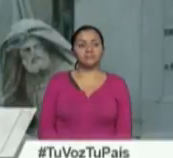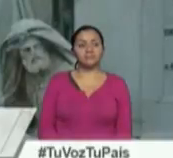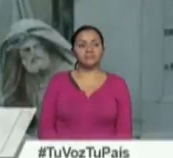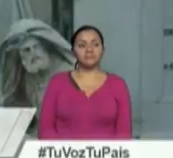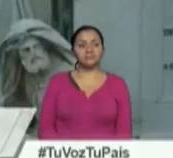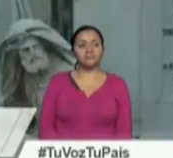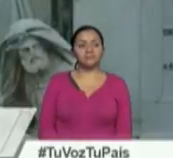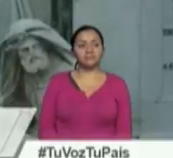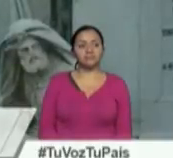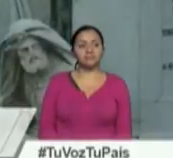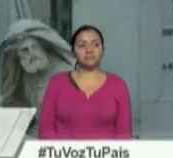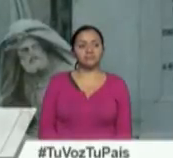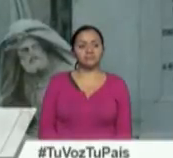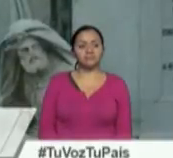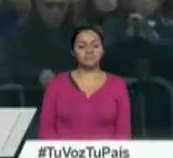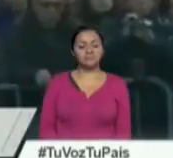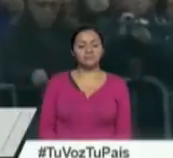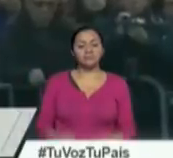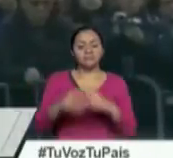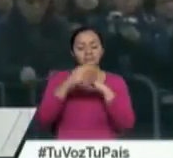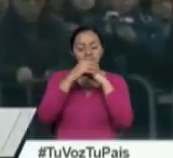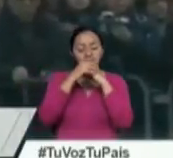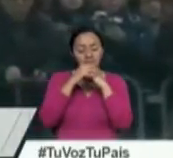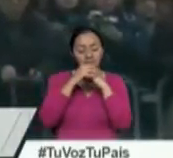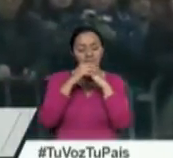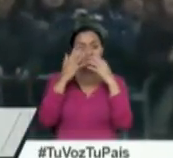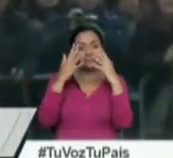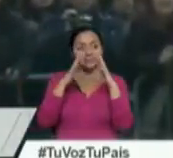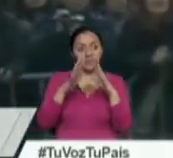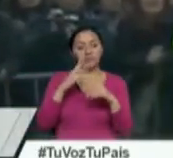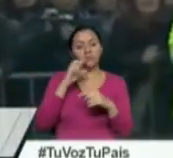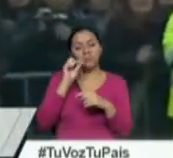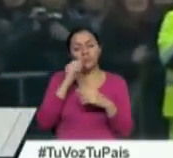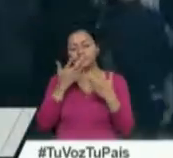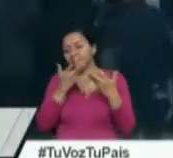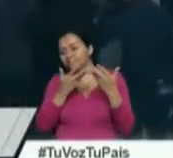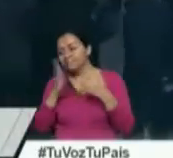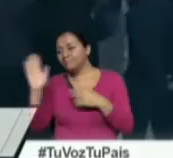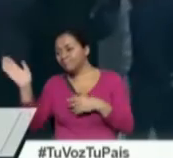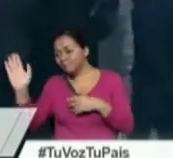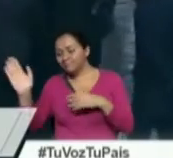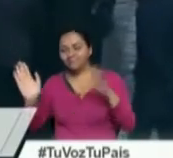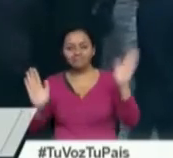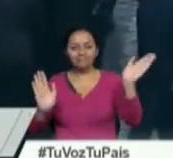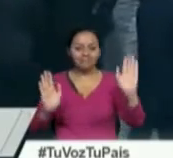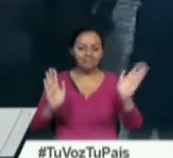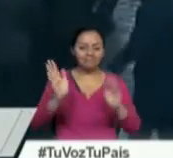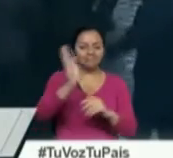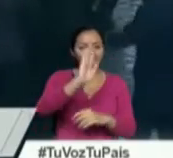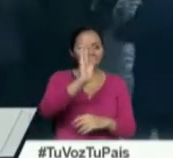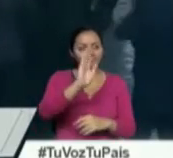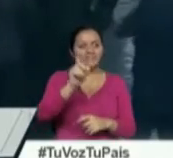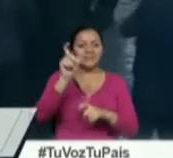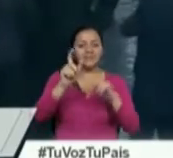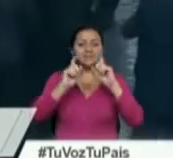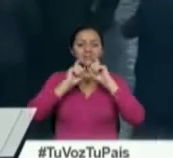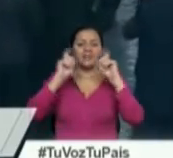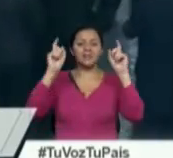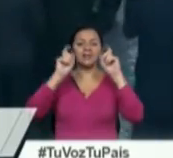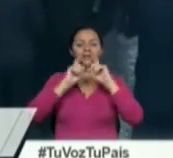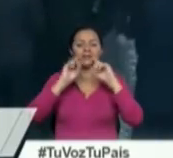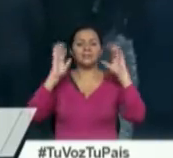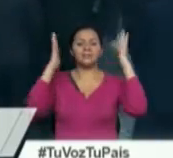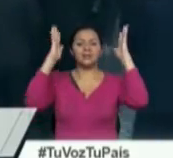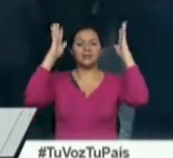no riesce a tro- Tras rezar en silencio, se entretuvo saludando a los fieles que abarrotaron la plaza y que le aclamaban al grito de ¡Viva el